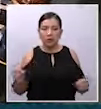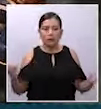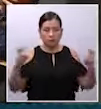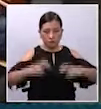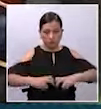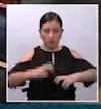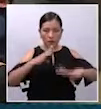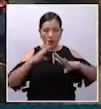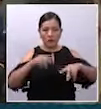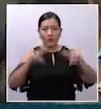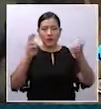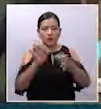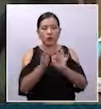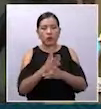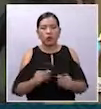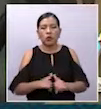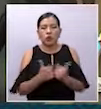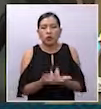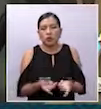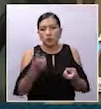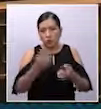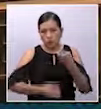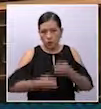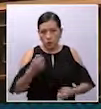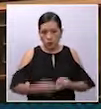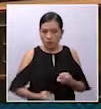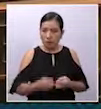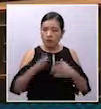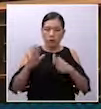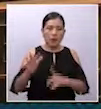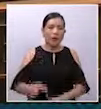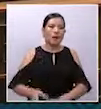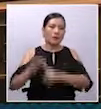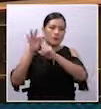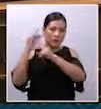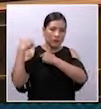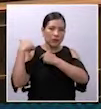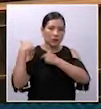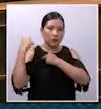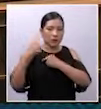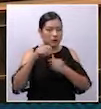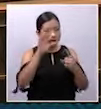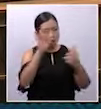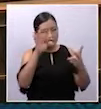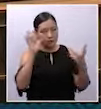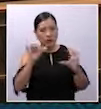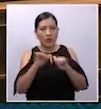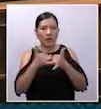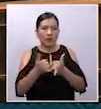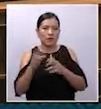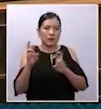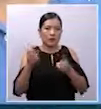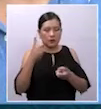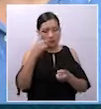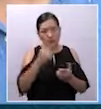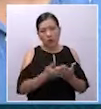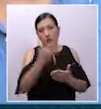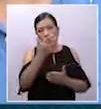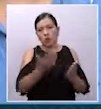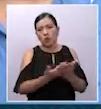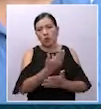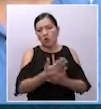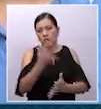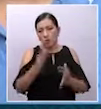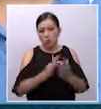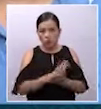la resolución de este conflicto, siendo ellos los principales responsables de la preselección de candidatos para las elecciones judiciales. Todo está en